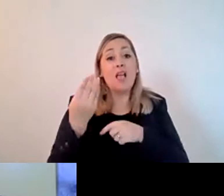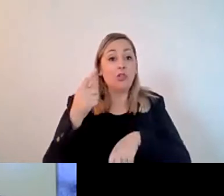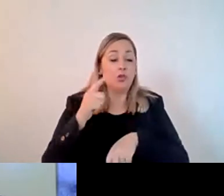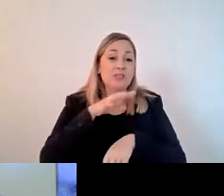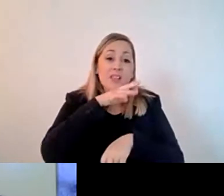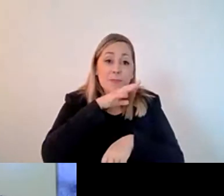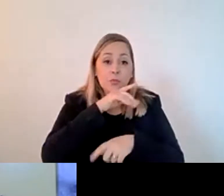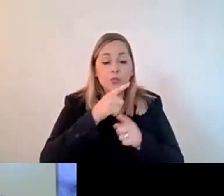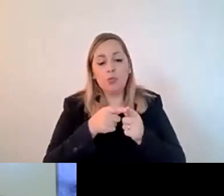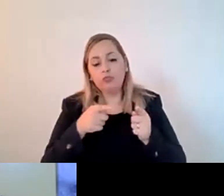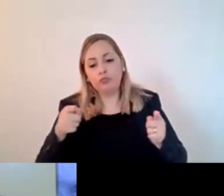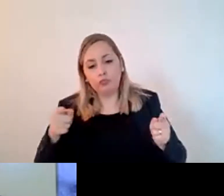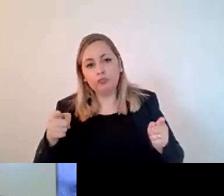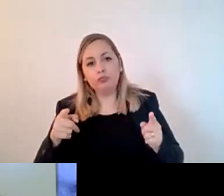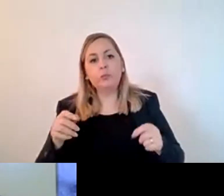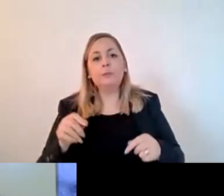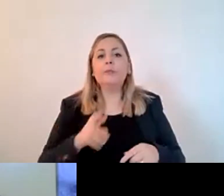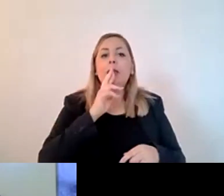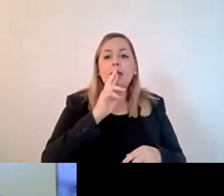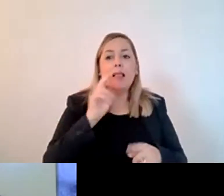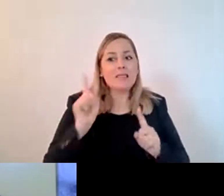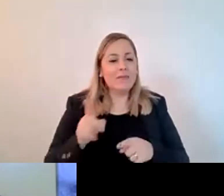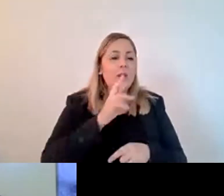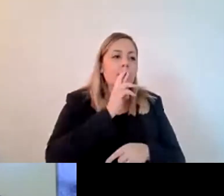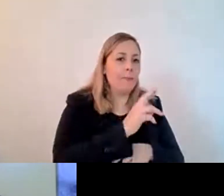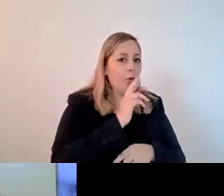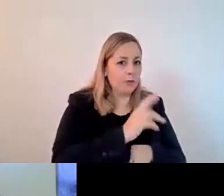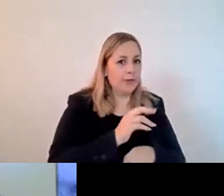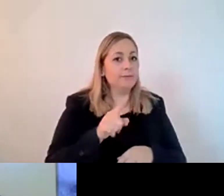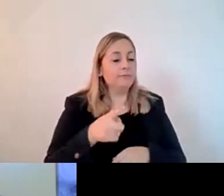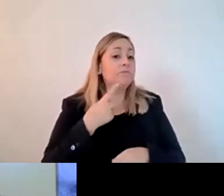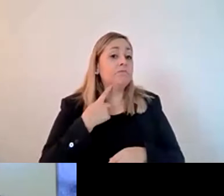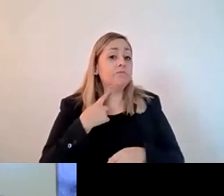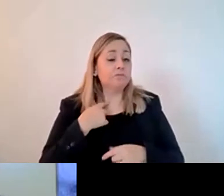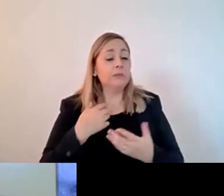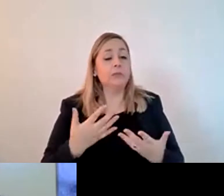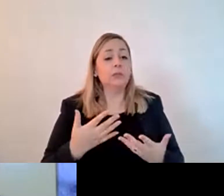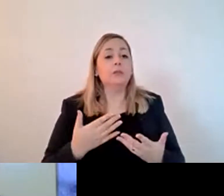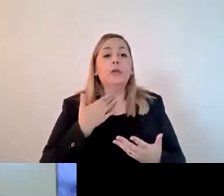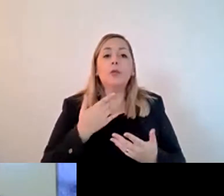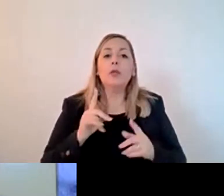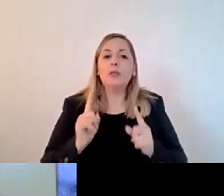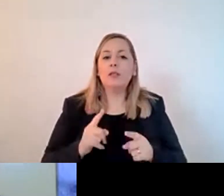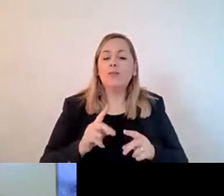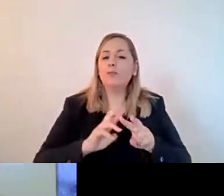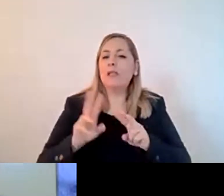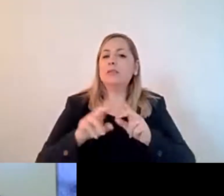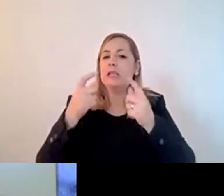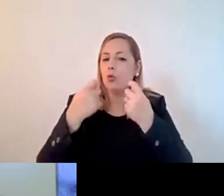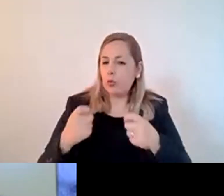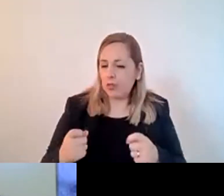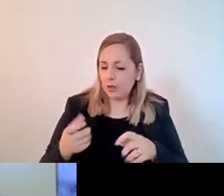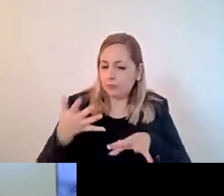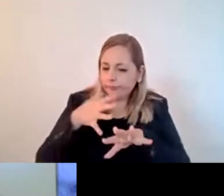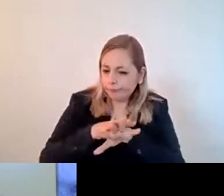minutos funcionando, contestando. Entonces es bien interesante eso porque tiene que ser un diagnóstico lo más